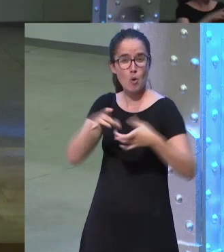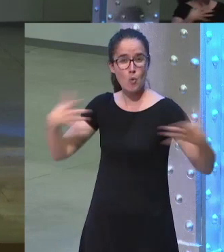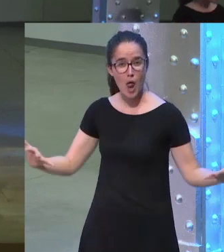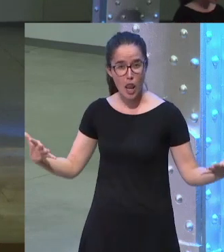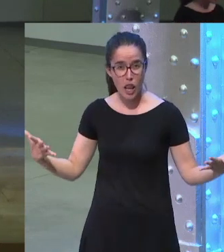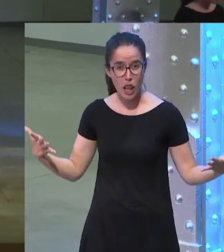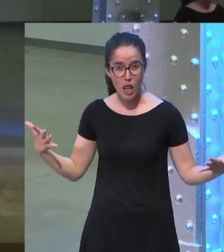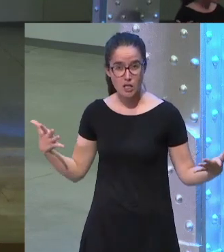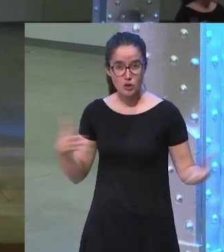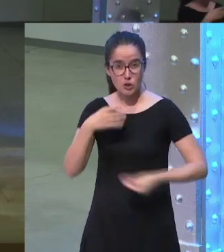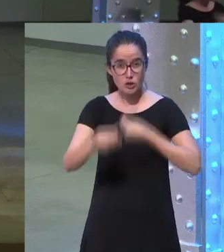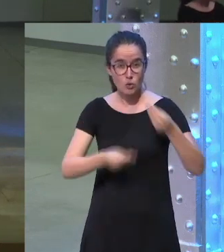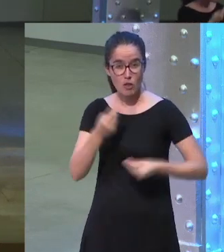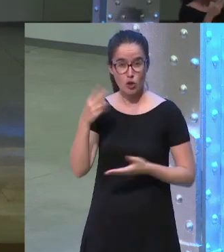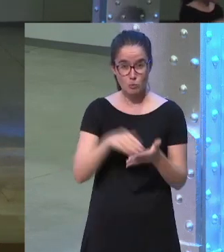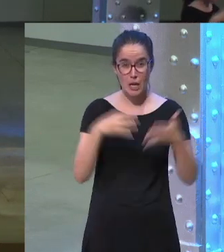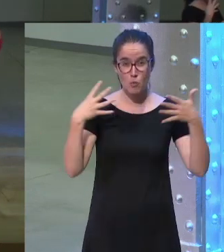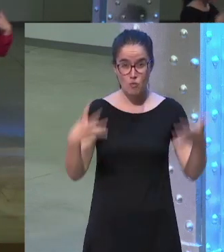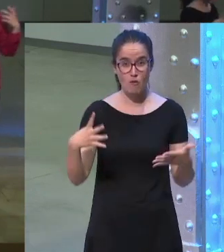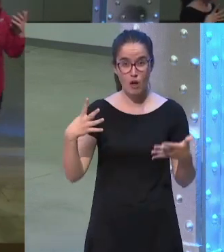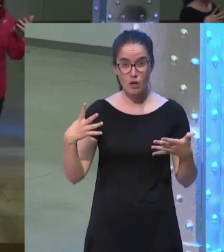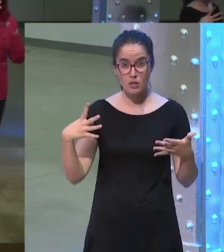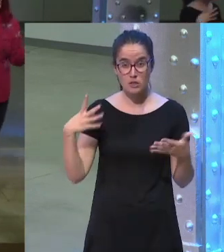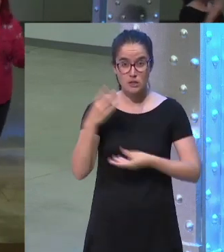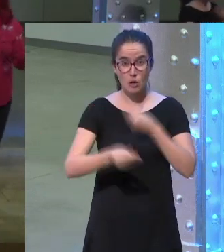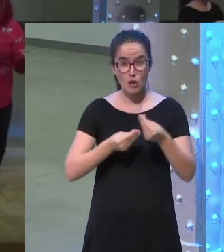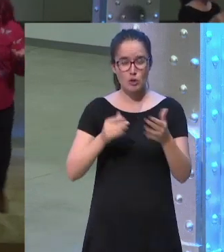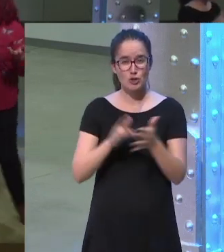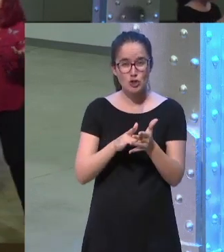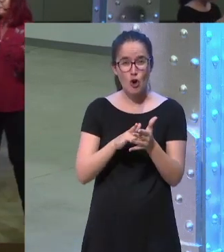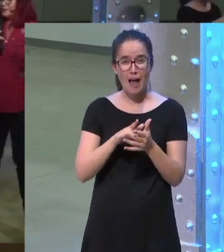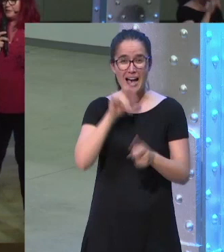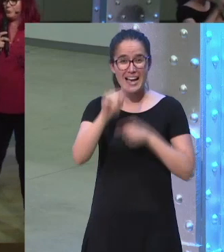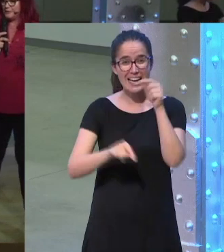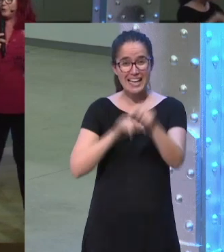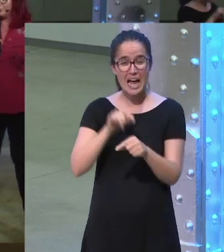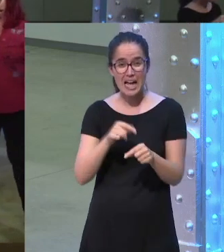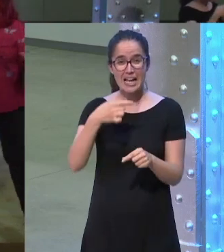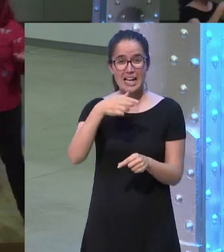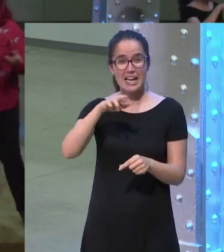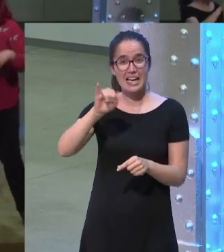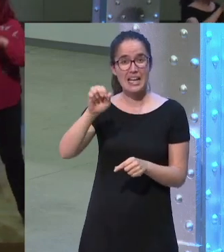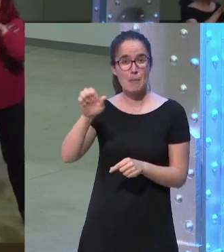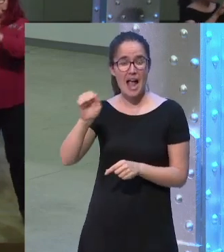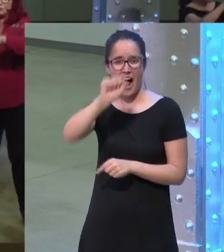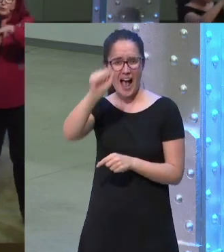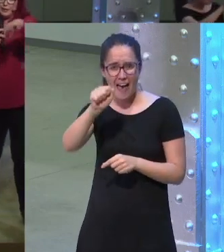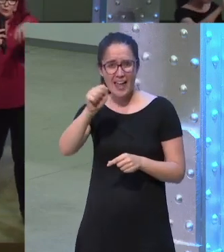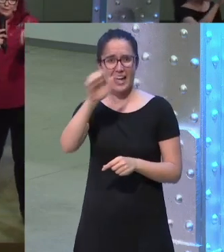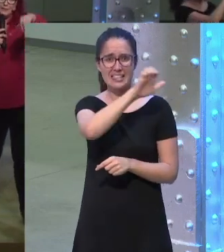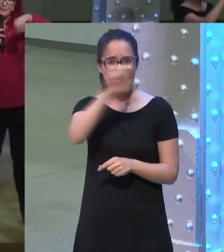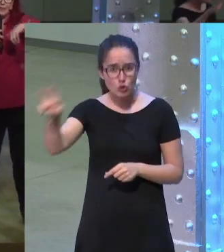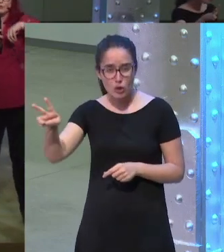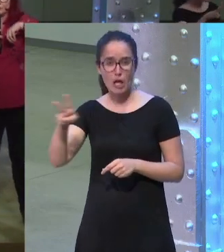ejemplo, se usó en 2009 para cuando la gripe A, que estuvo en Estados Unidos y México, ya se